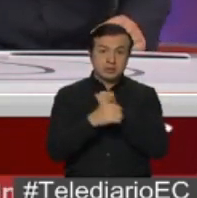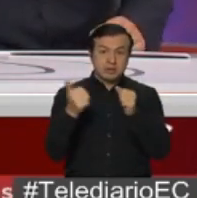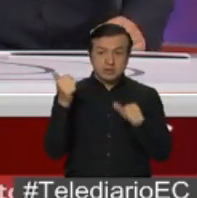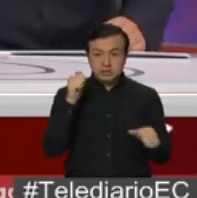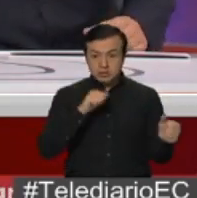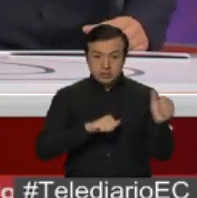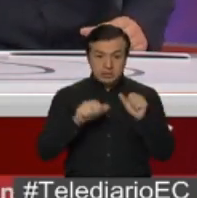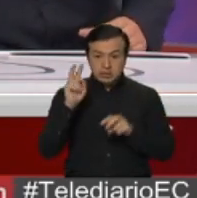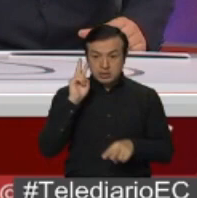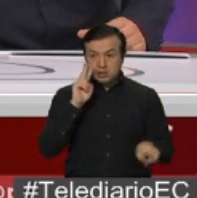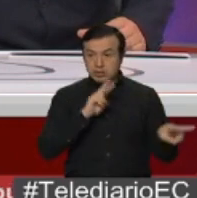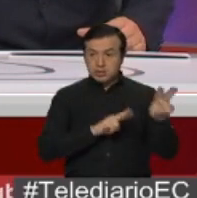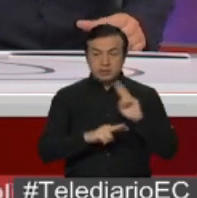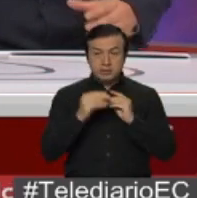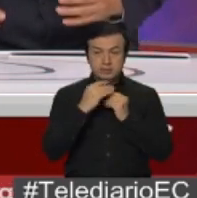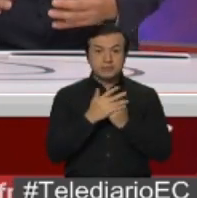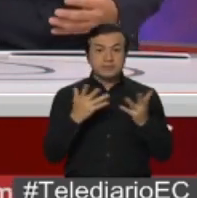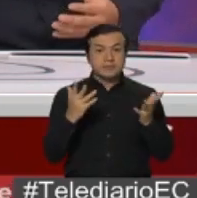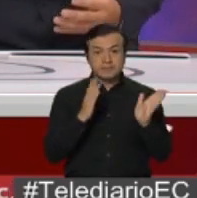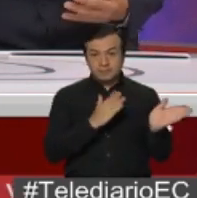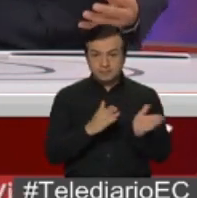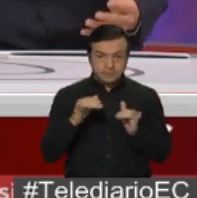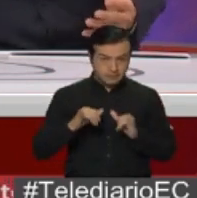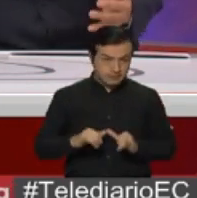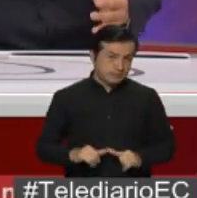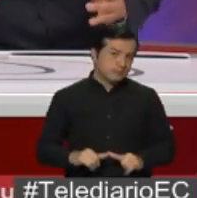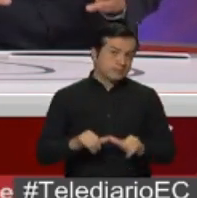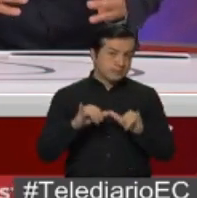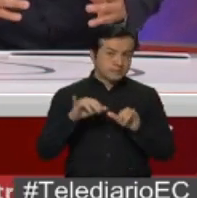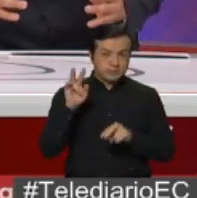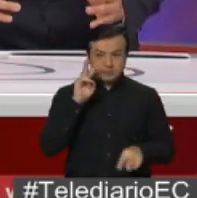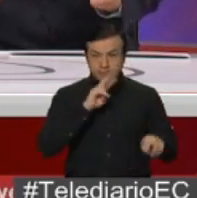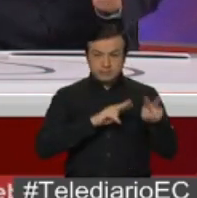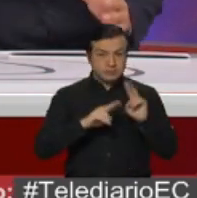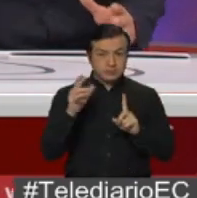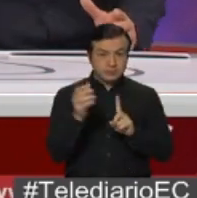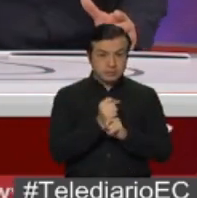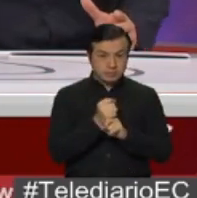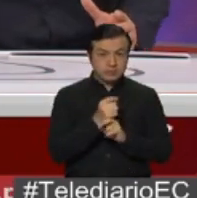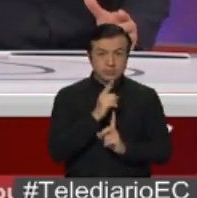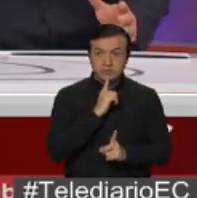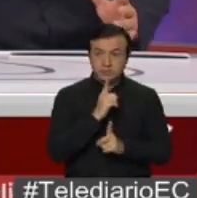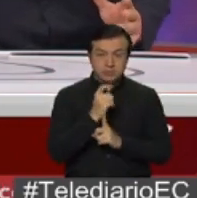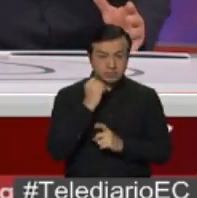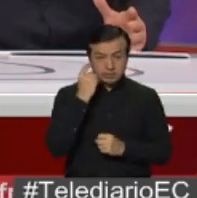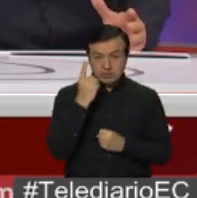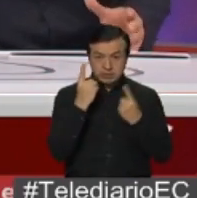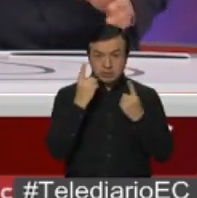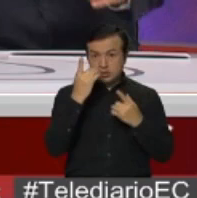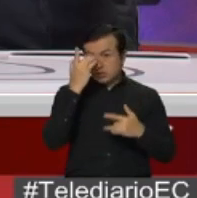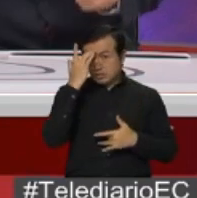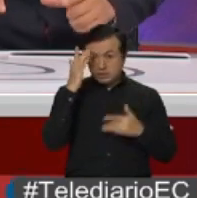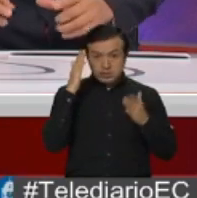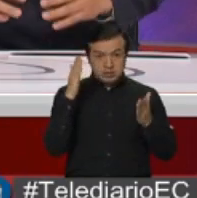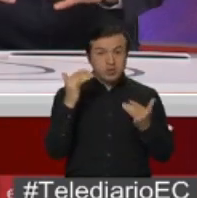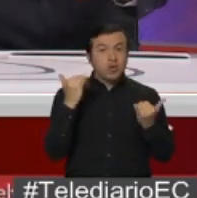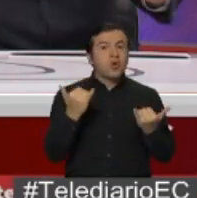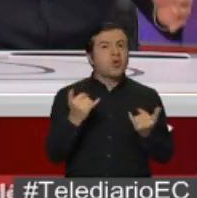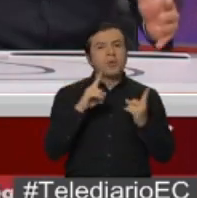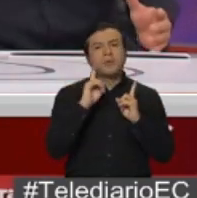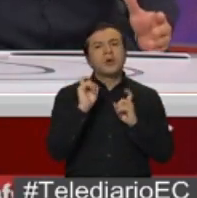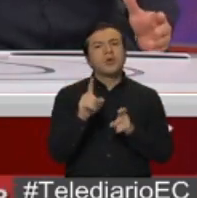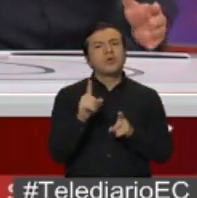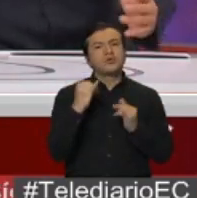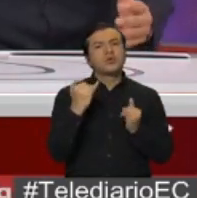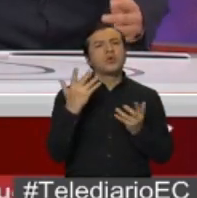se están desarrollando y desplegando estudios especializados para tratar de entender a la enfermedad pero ahora bajo